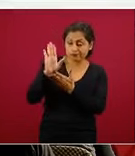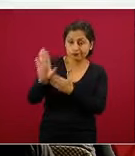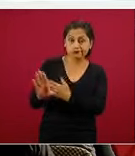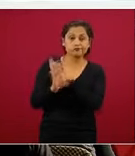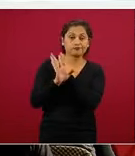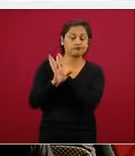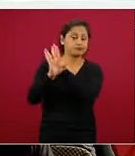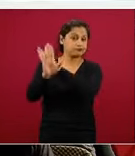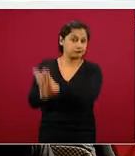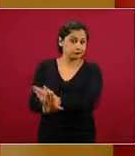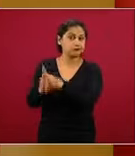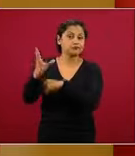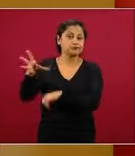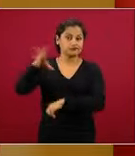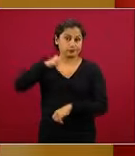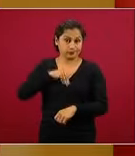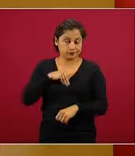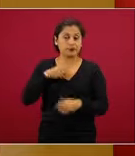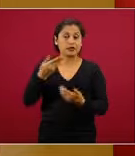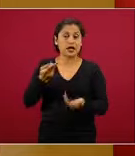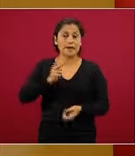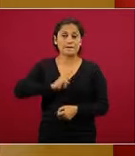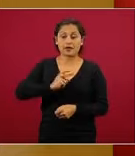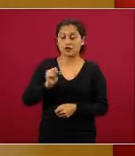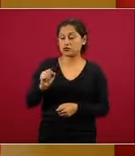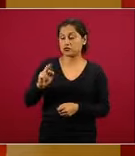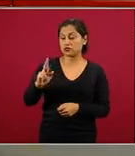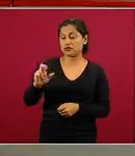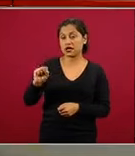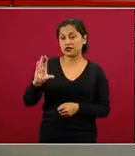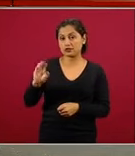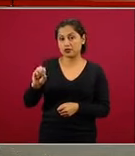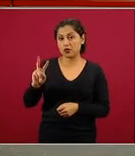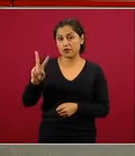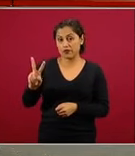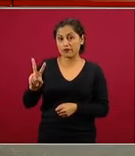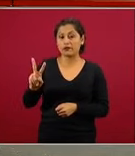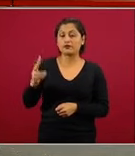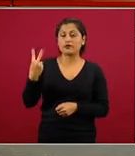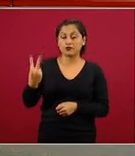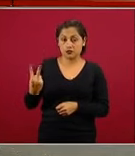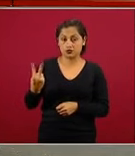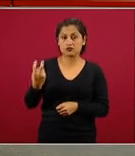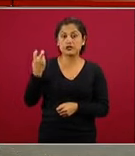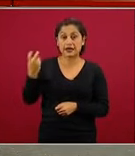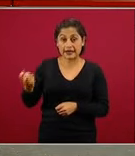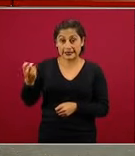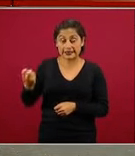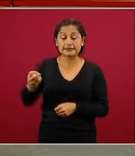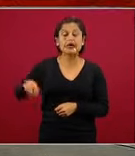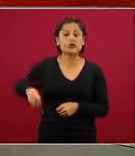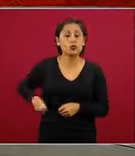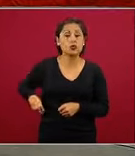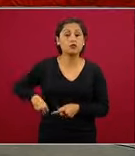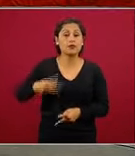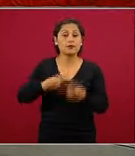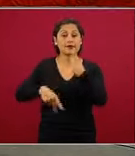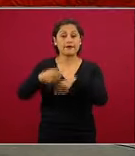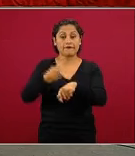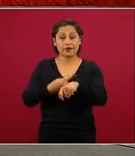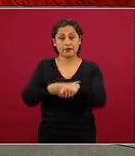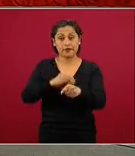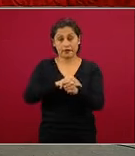los contagios del virus SARS-CoV-2, que es el causante de COVID-19, esta enfermedad que